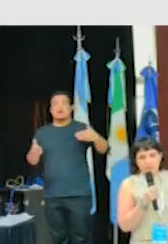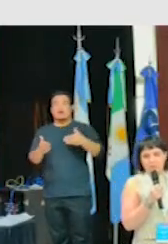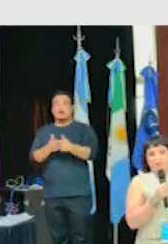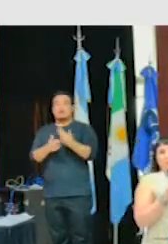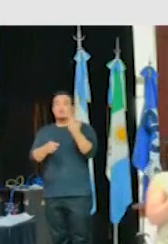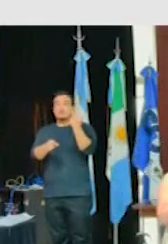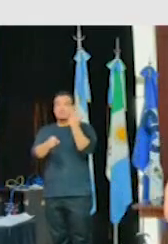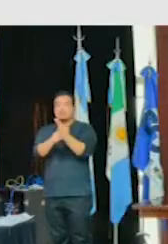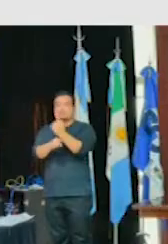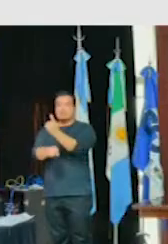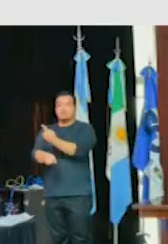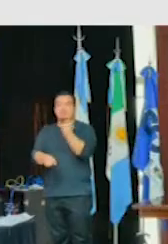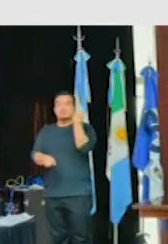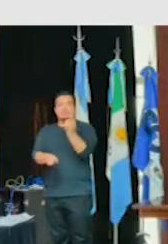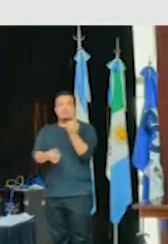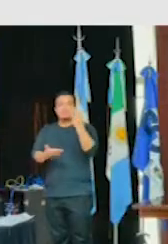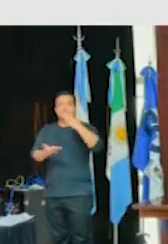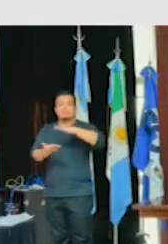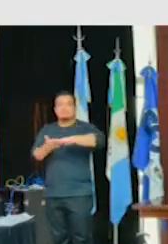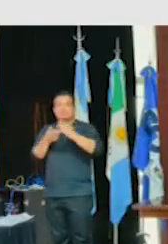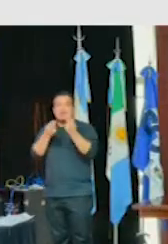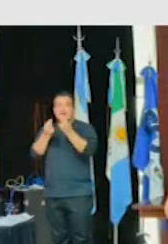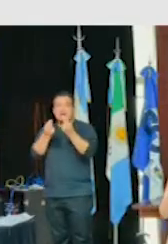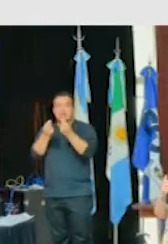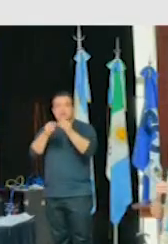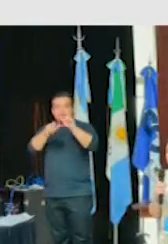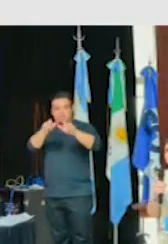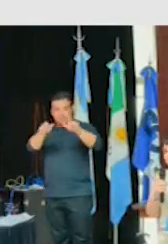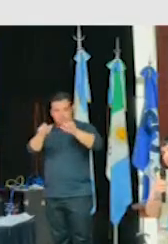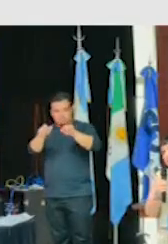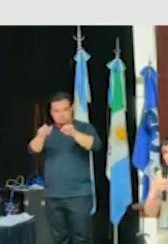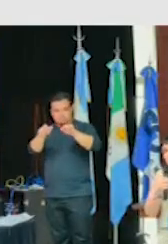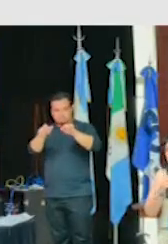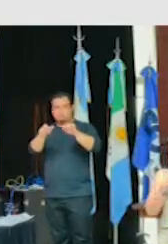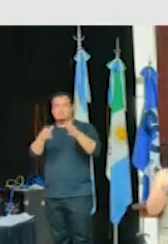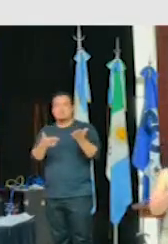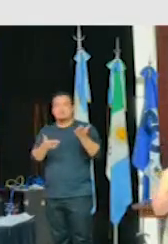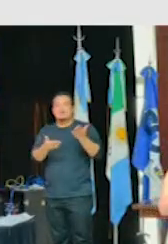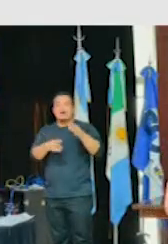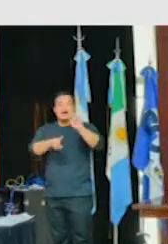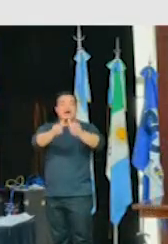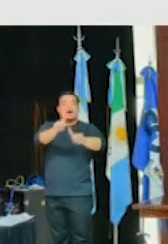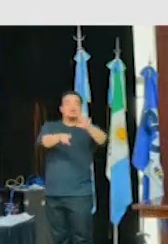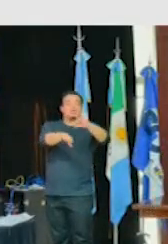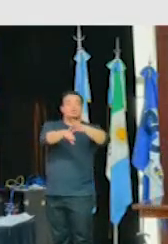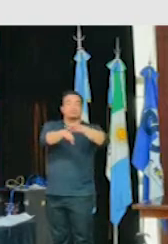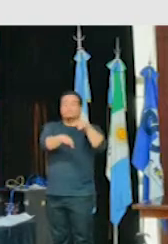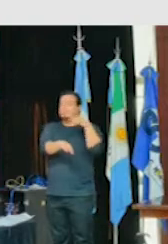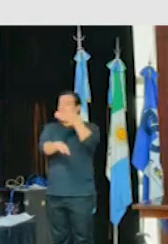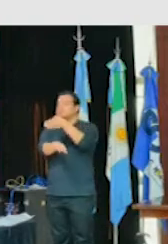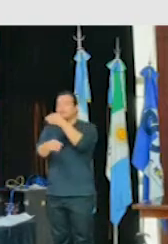de Capital Humano de la provincia que maneja las residencias médicas. No sé si por ahí lo ven en los